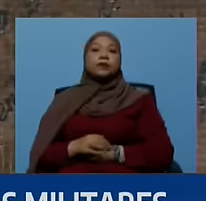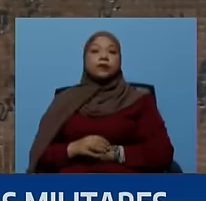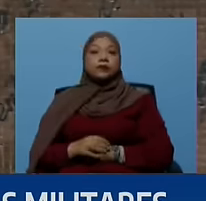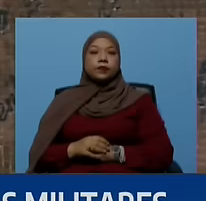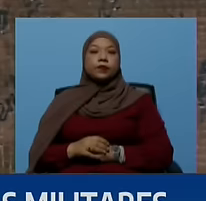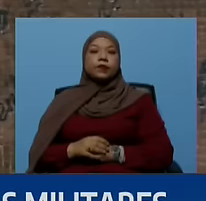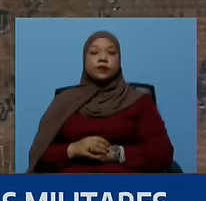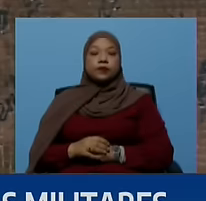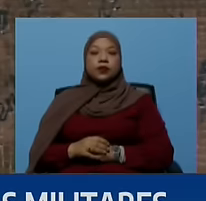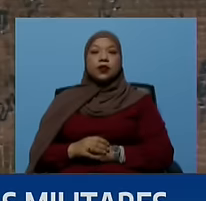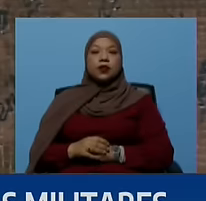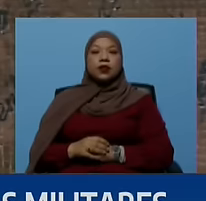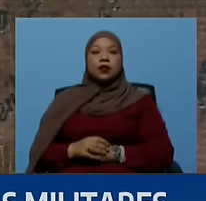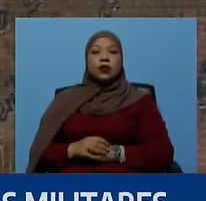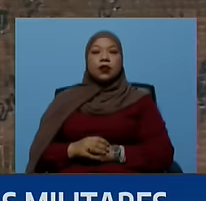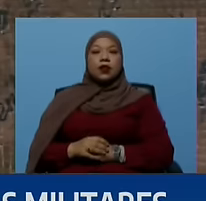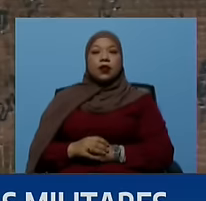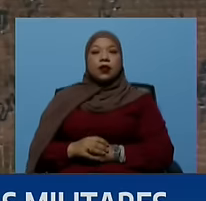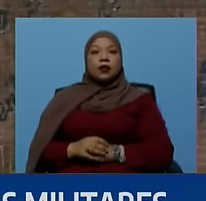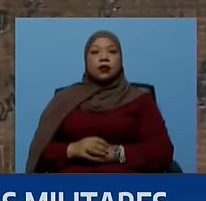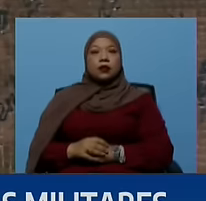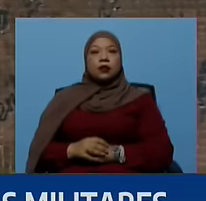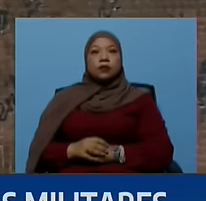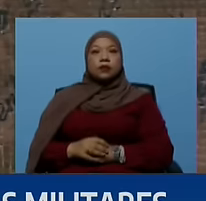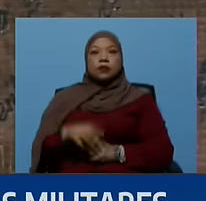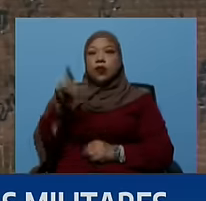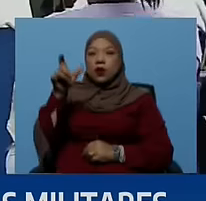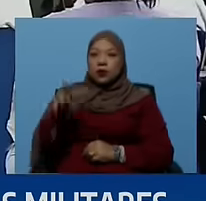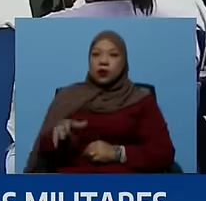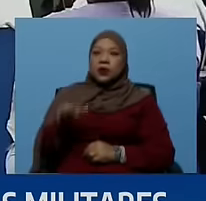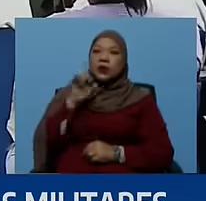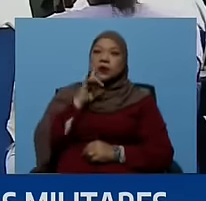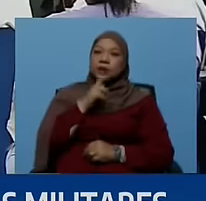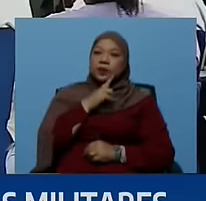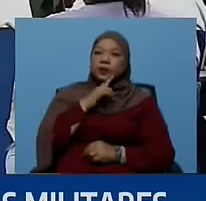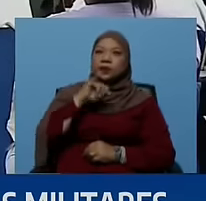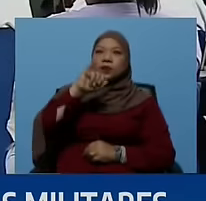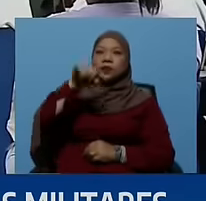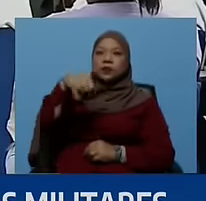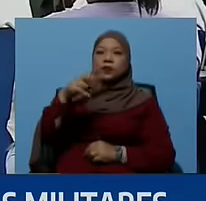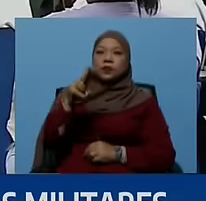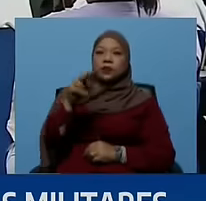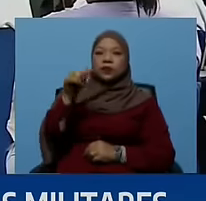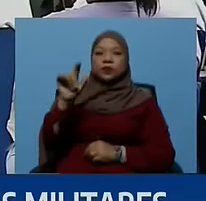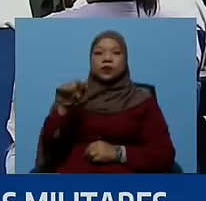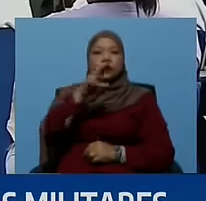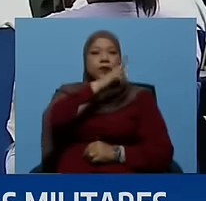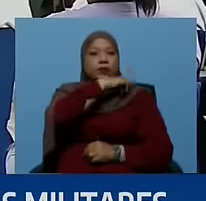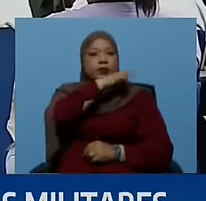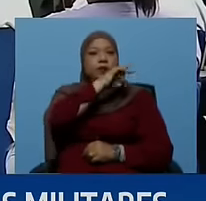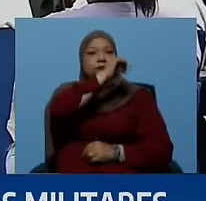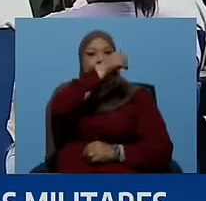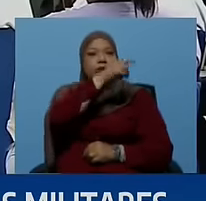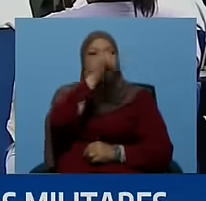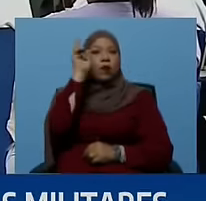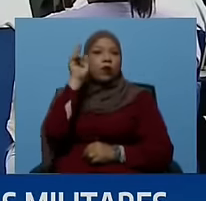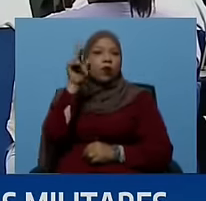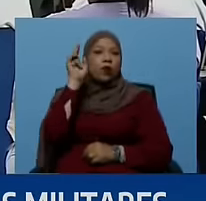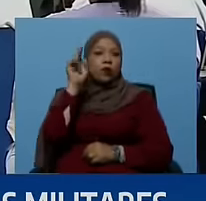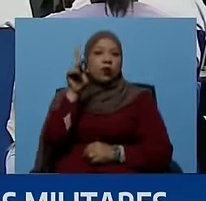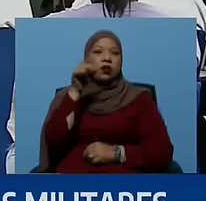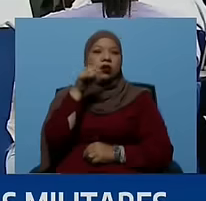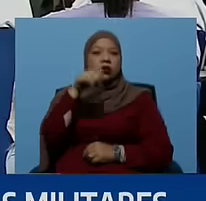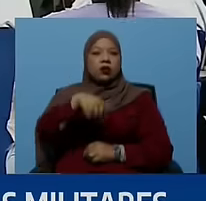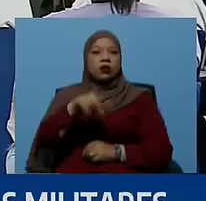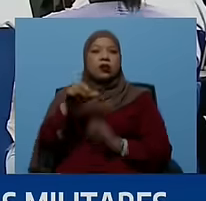sabe Juan albañil vale mira Ah mira el director profesor frag